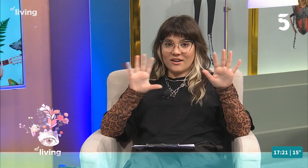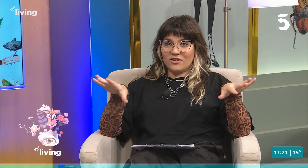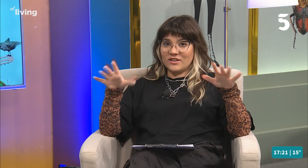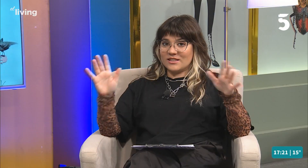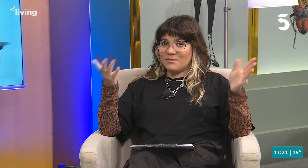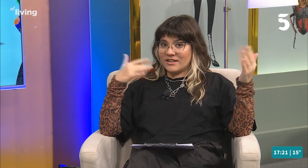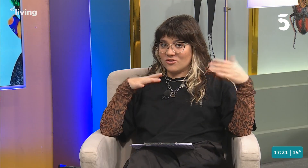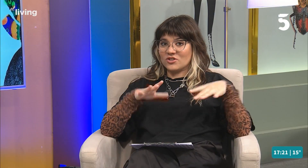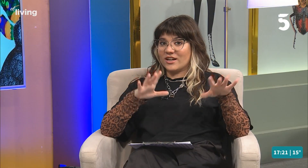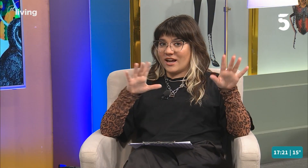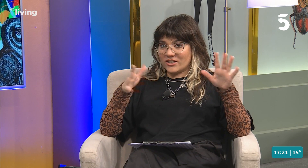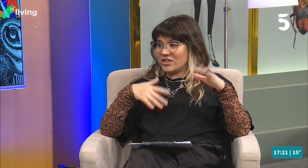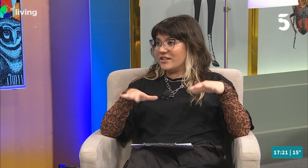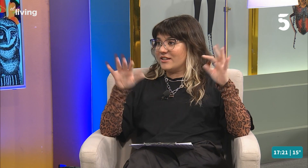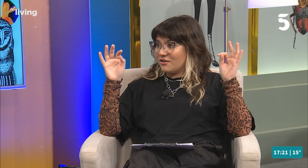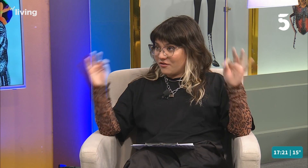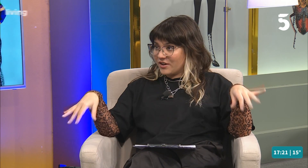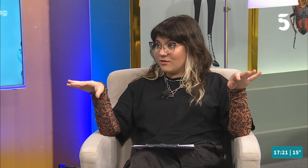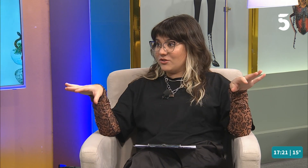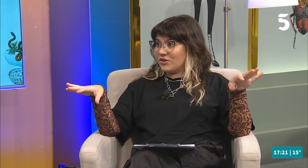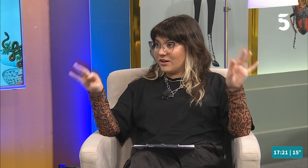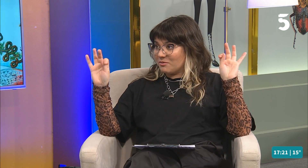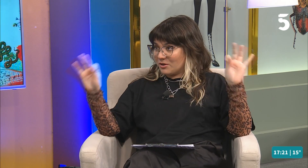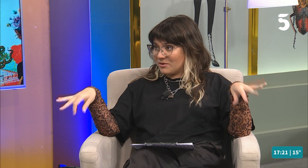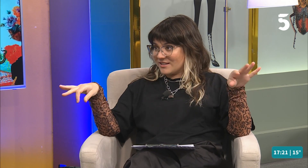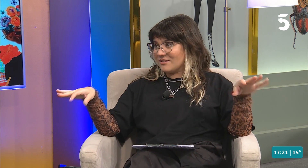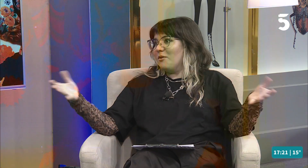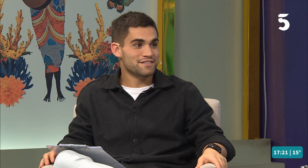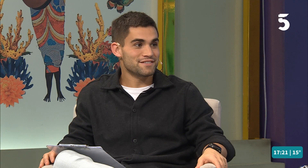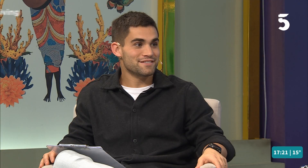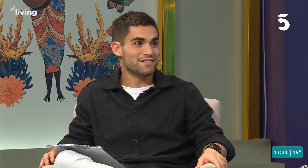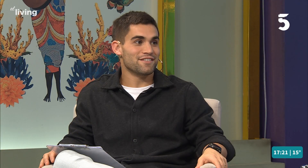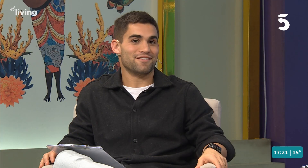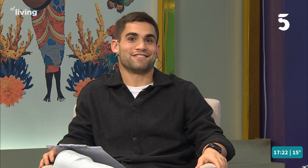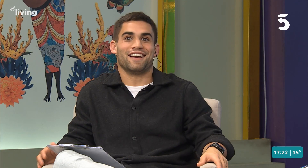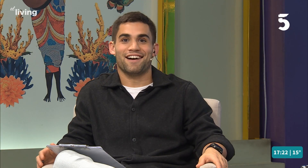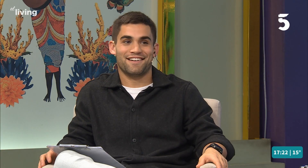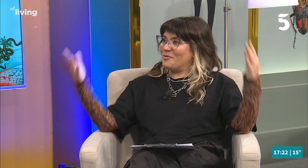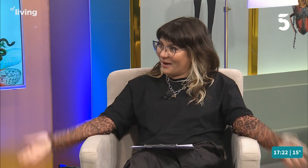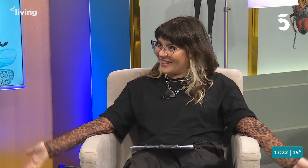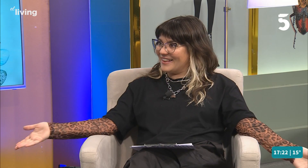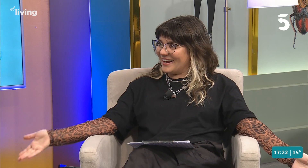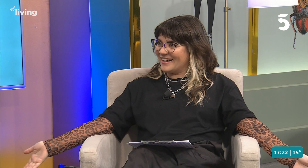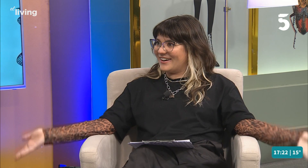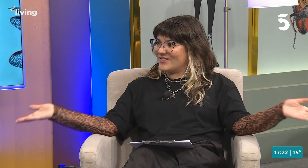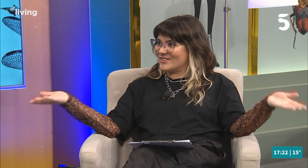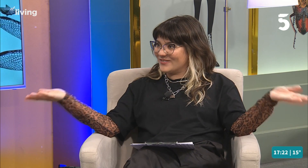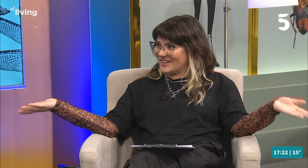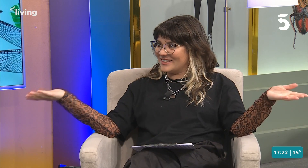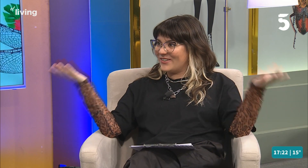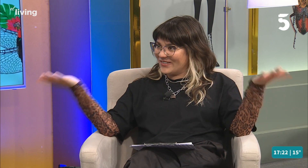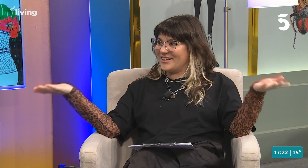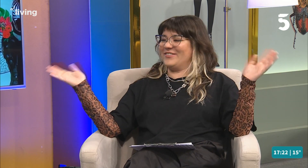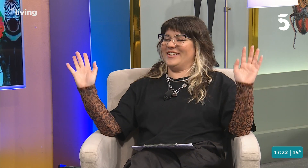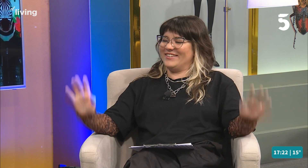Ya arrancó el fin de semana. Yo mirá ya vos. Ayer fui a un toque, como ¿en no serio? Puedes. De sorprende, Alejo, por